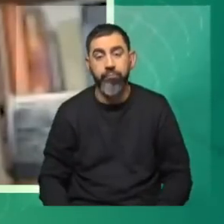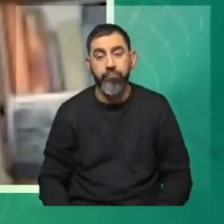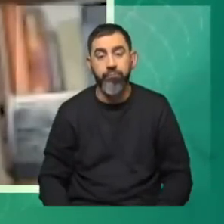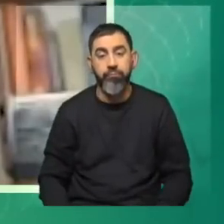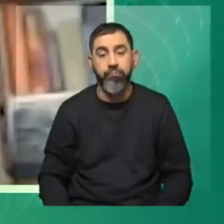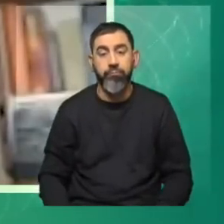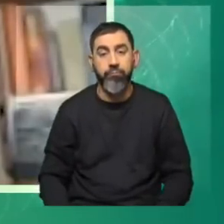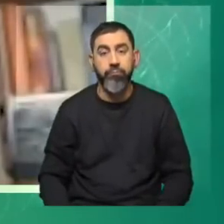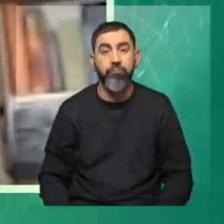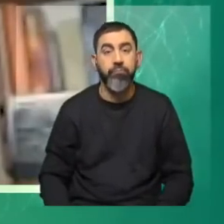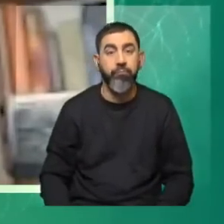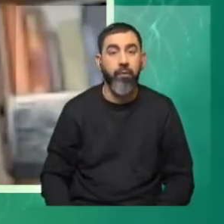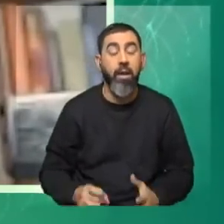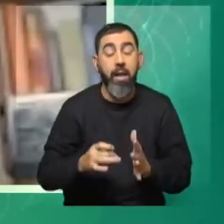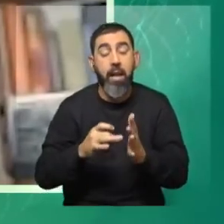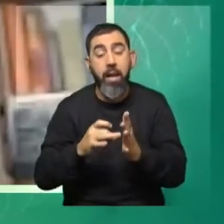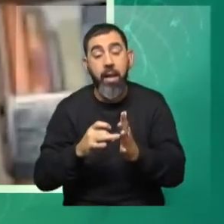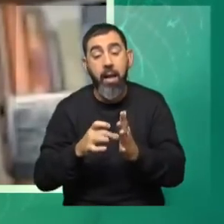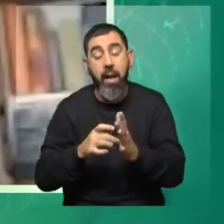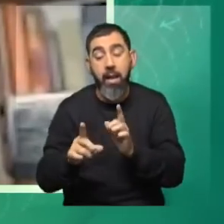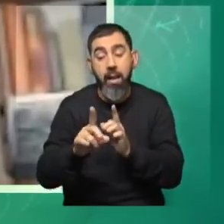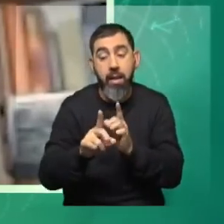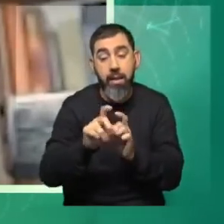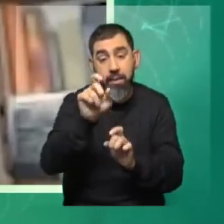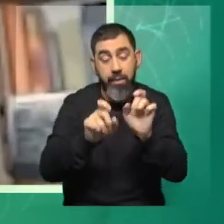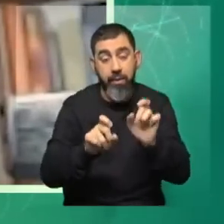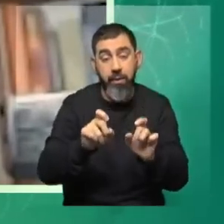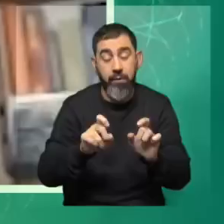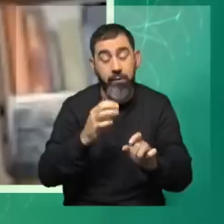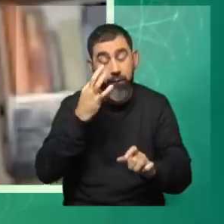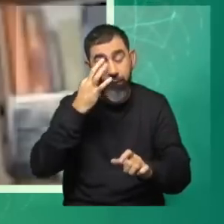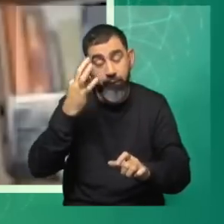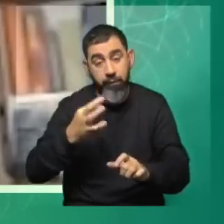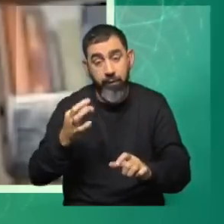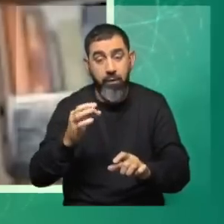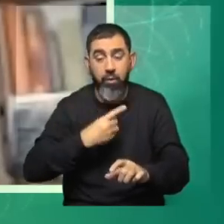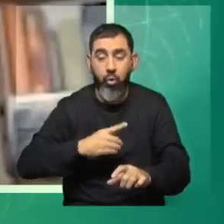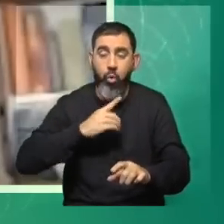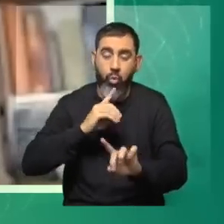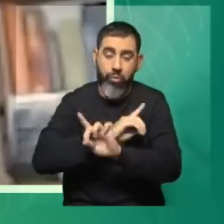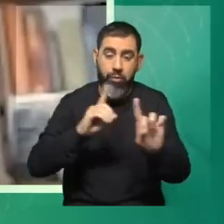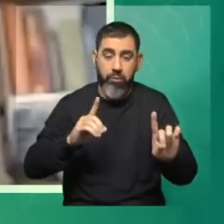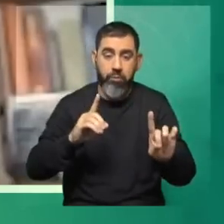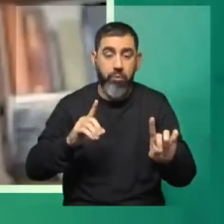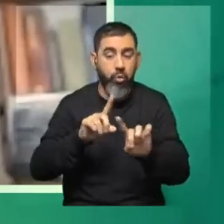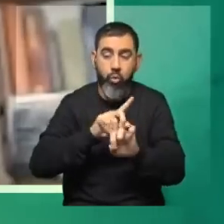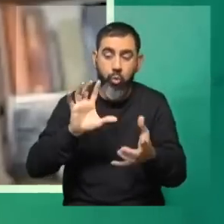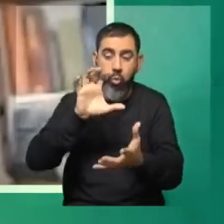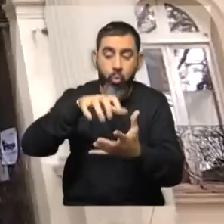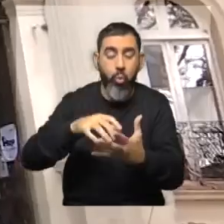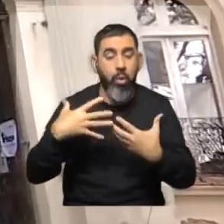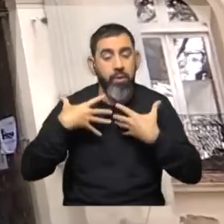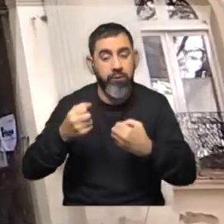hacen como que la calidad de atención en los pacientes sea no sea digna y no sea apropiado de un centro